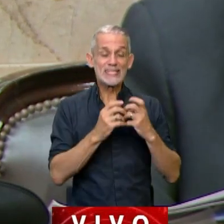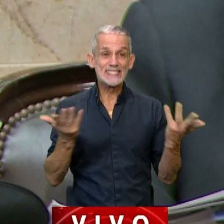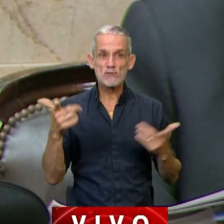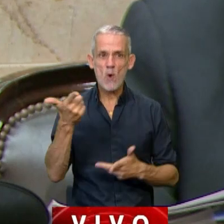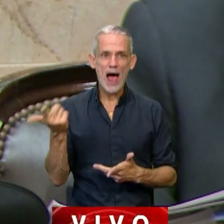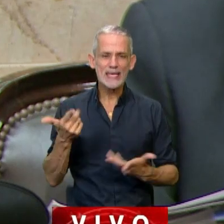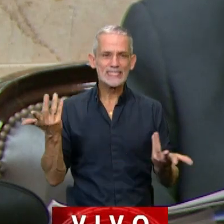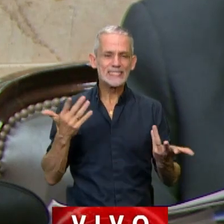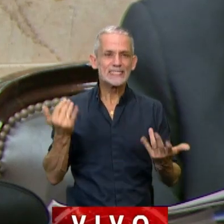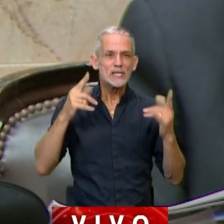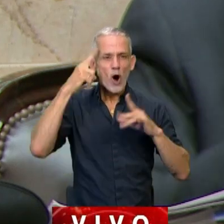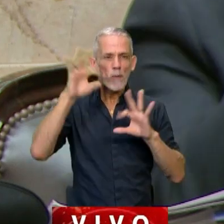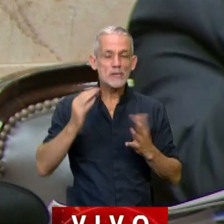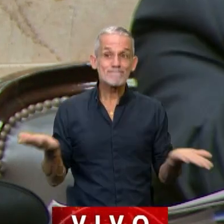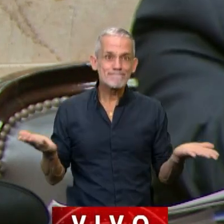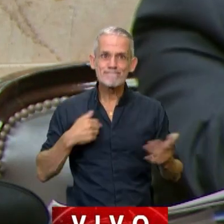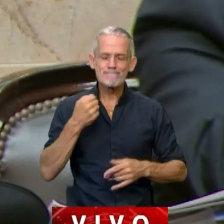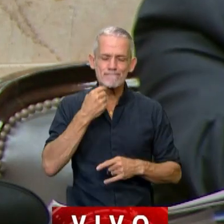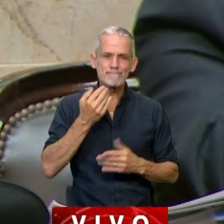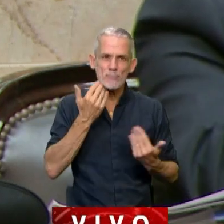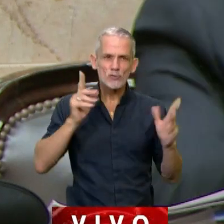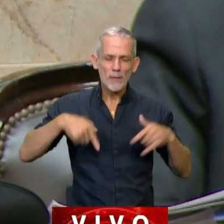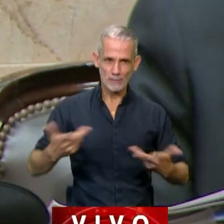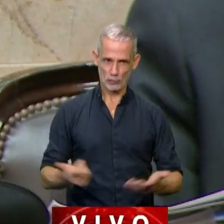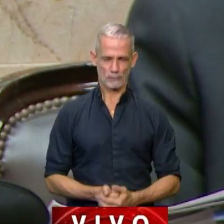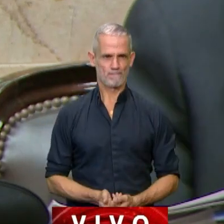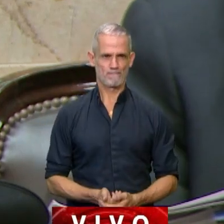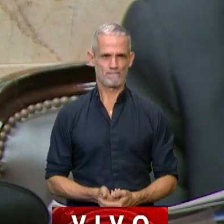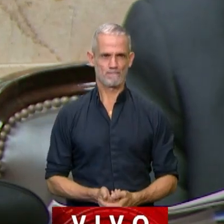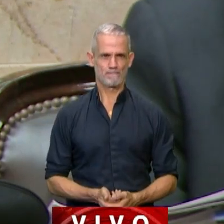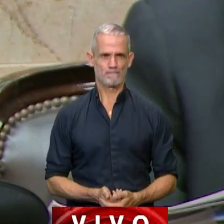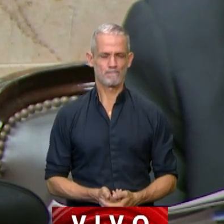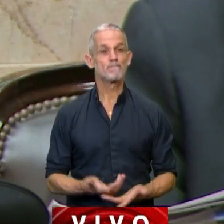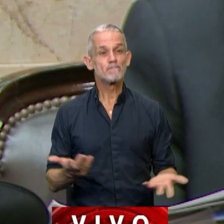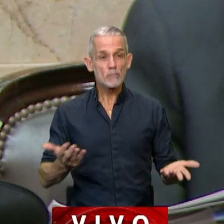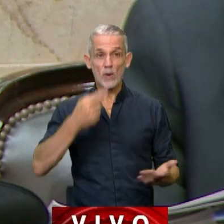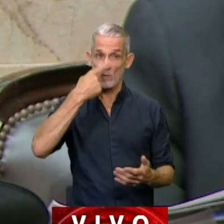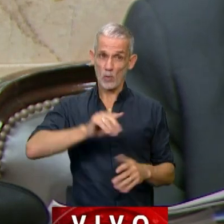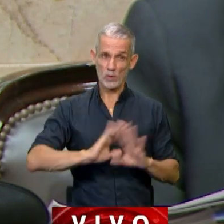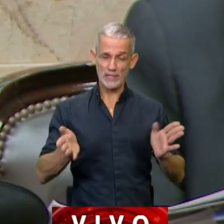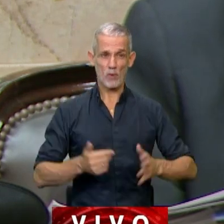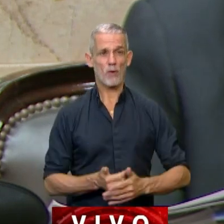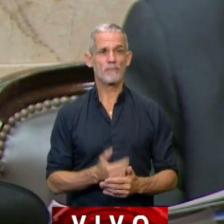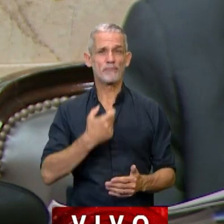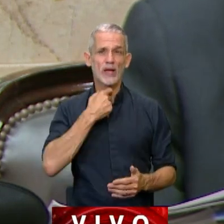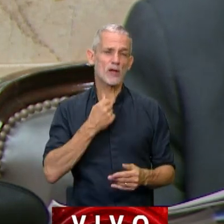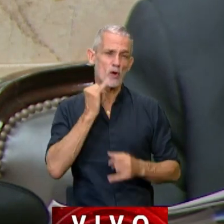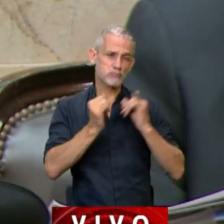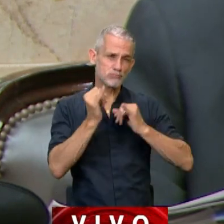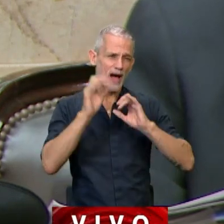debatir que eso me parece lo más grave a nivel institucional bueno por último quiero